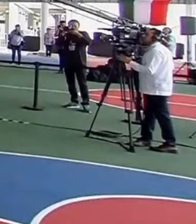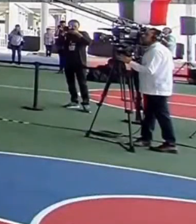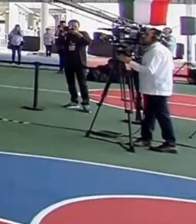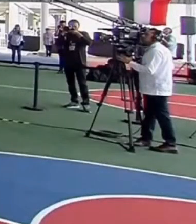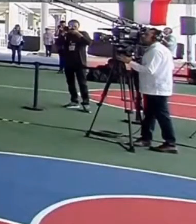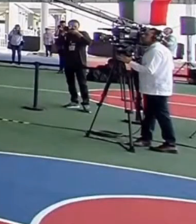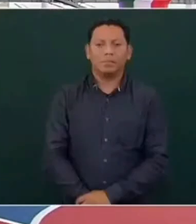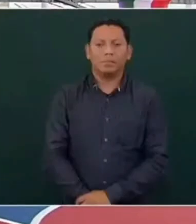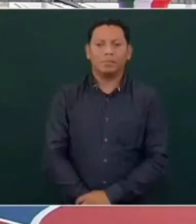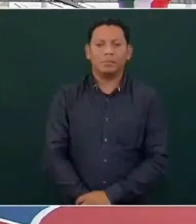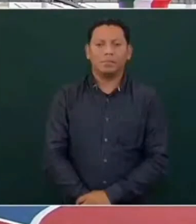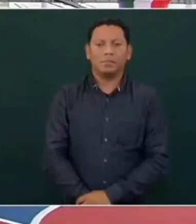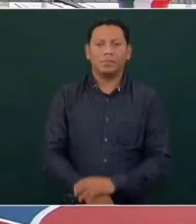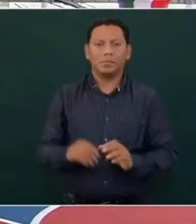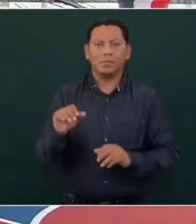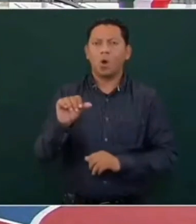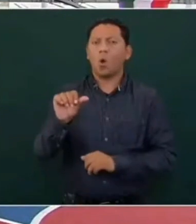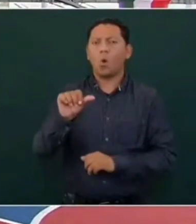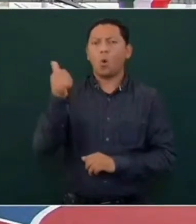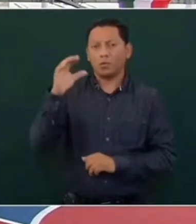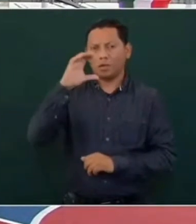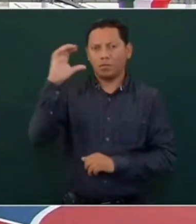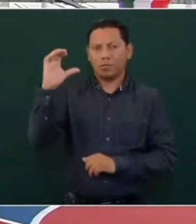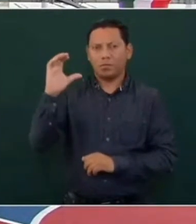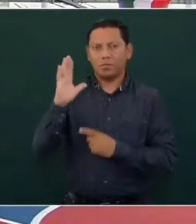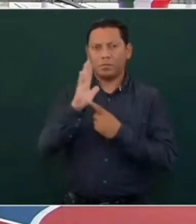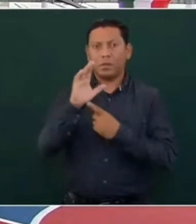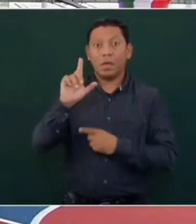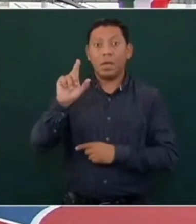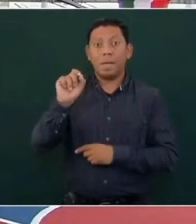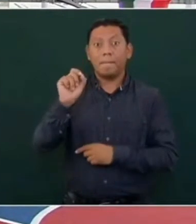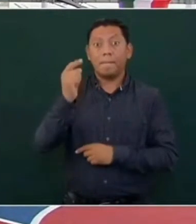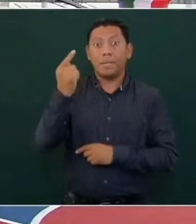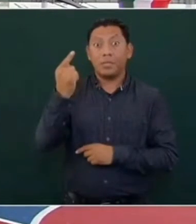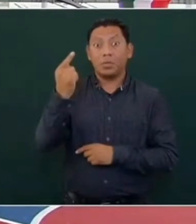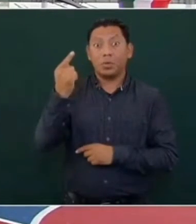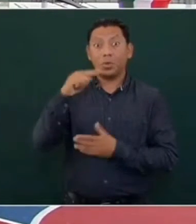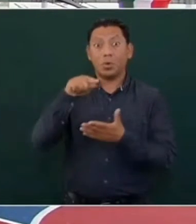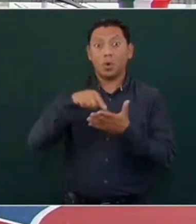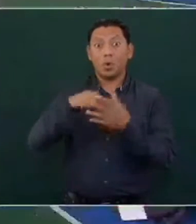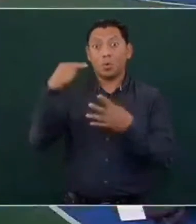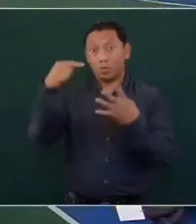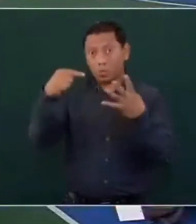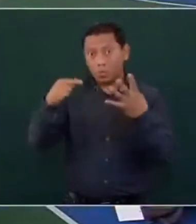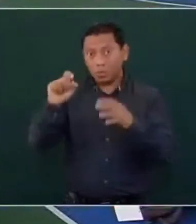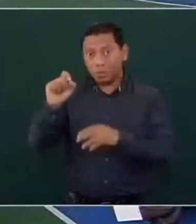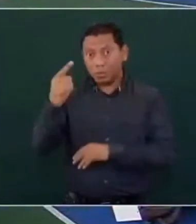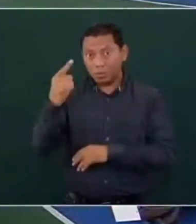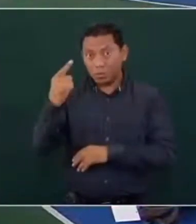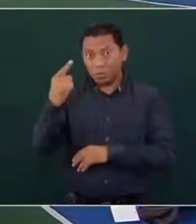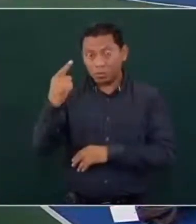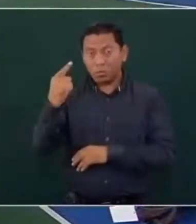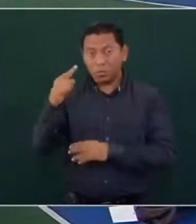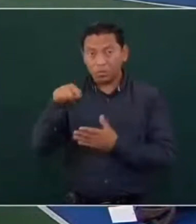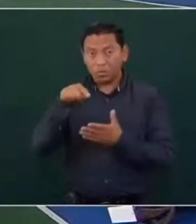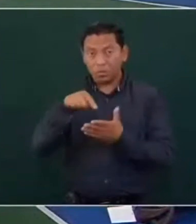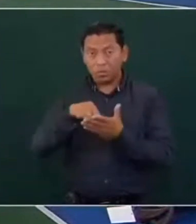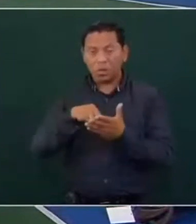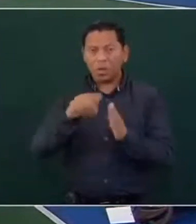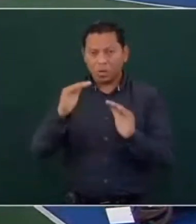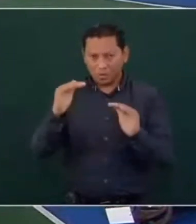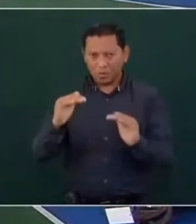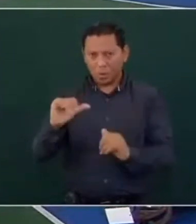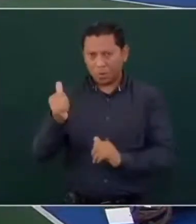Se presentó el... Sí, 21 lugar, pero por habitantes la que